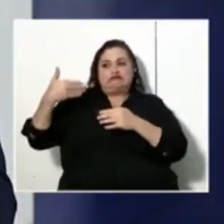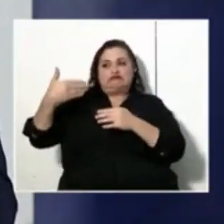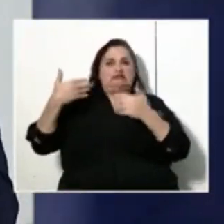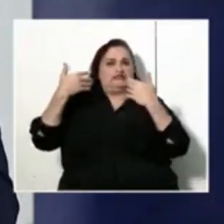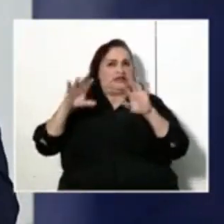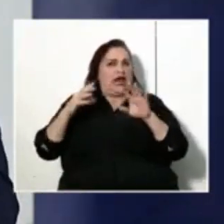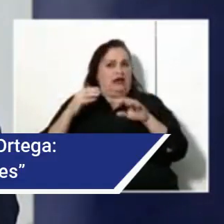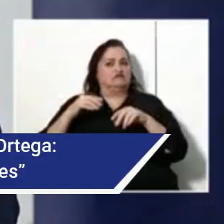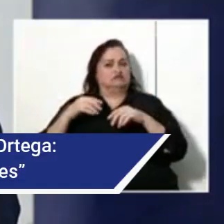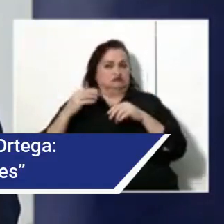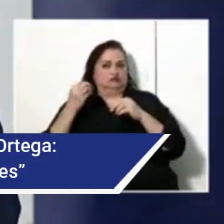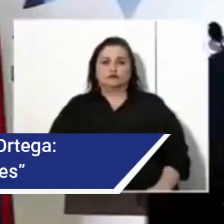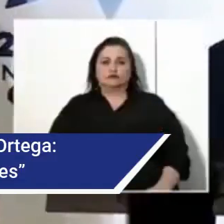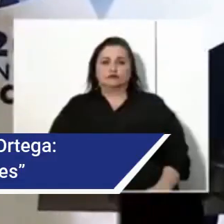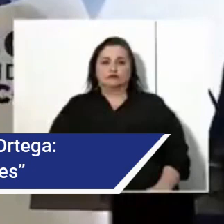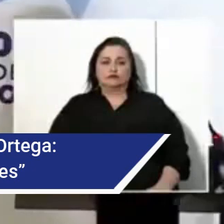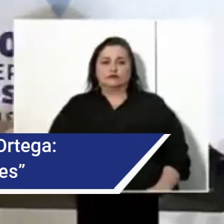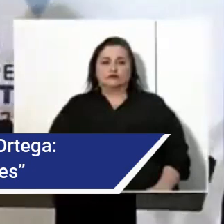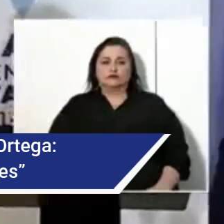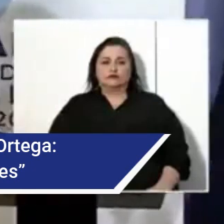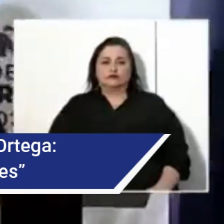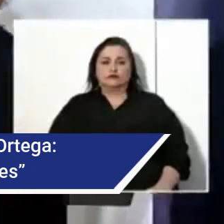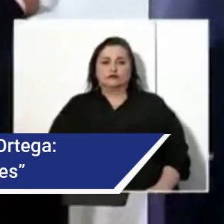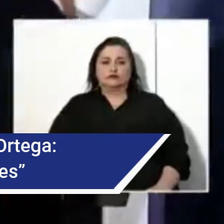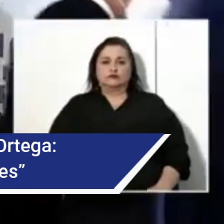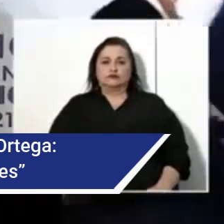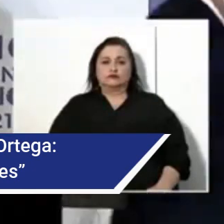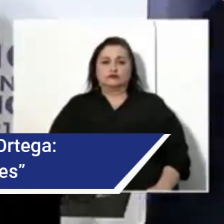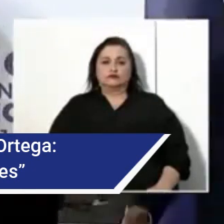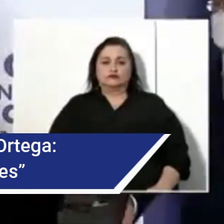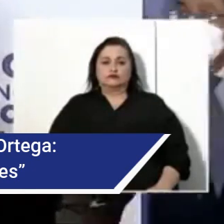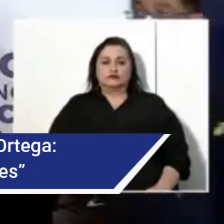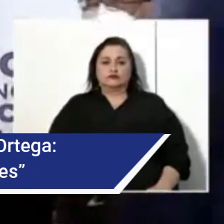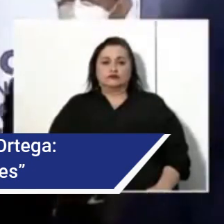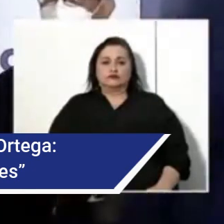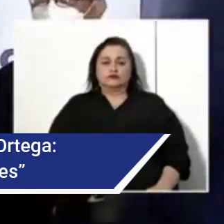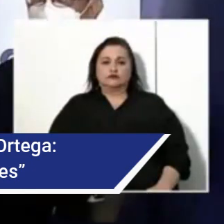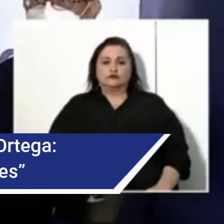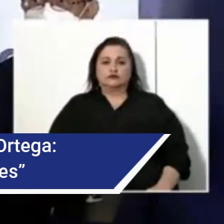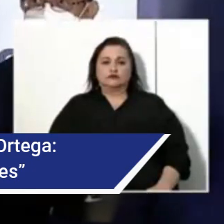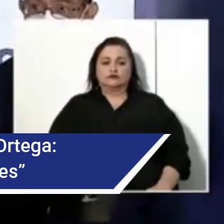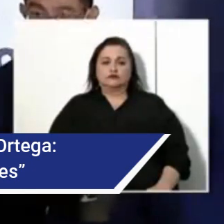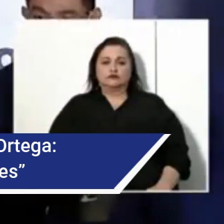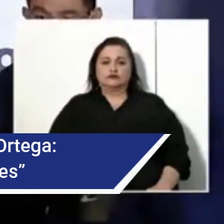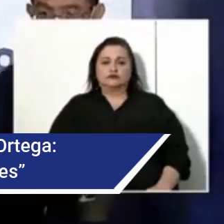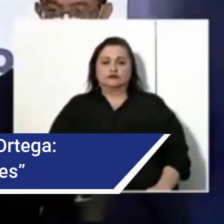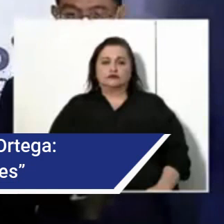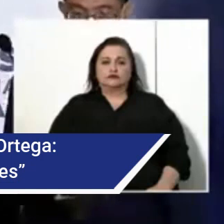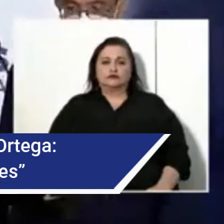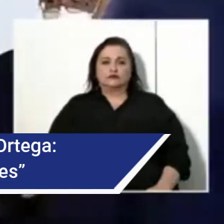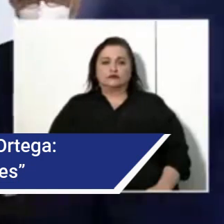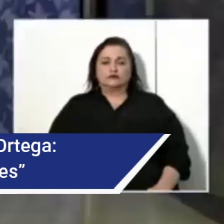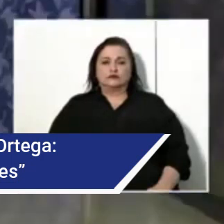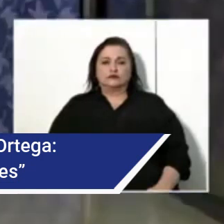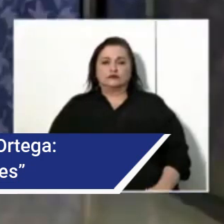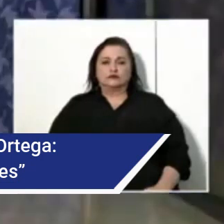unos cuantos años. Desde Costa Rica, el presidente del gobierno español, Pedro Sánchez, llamó al mandatario nicaragüense